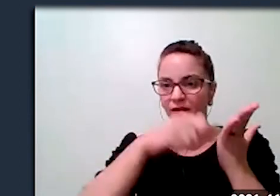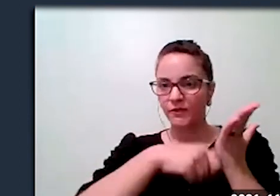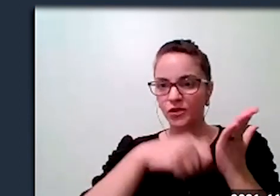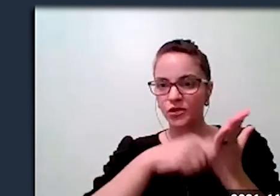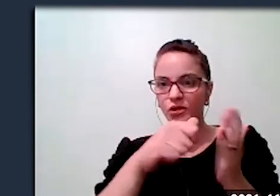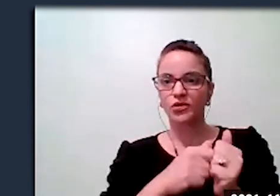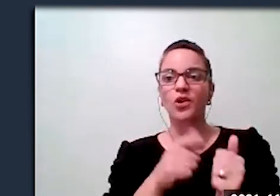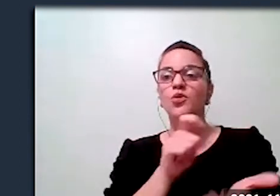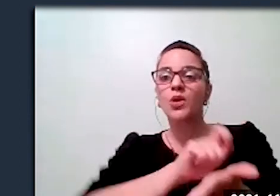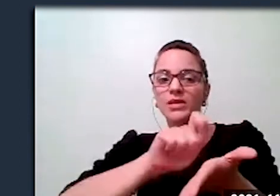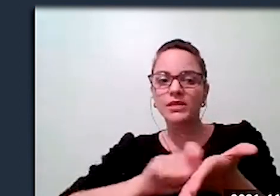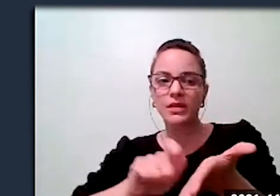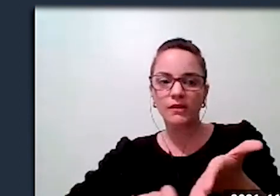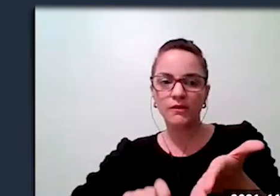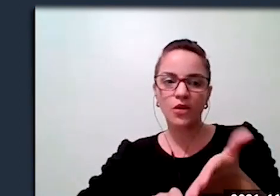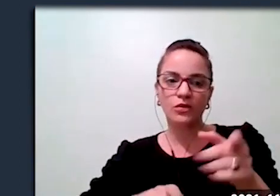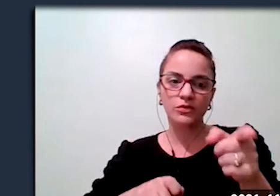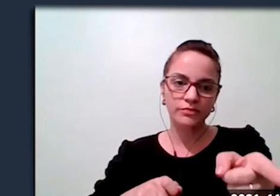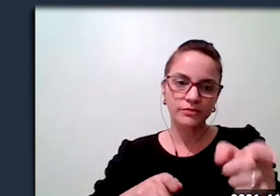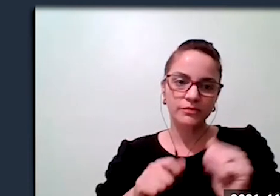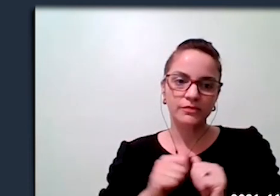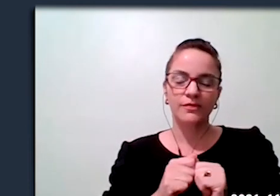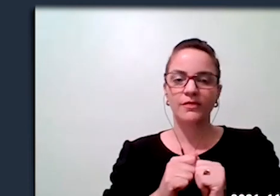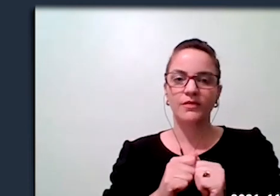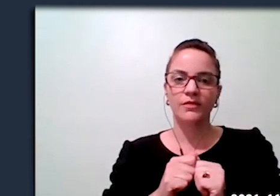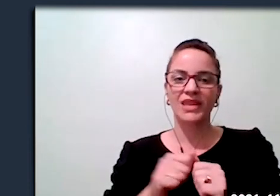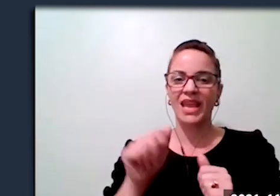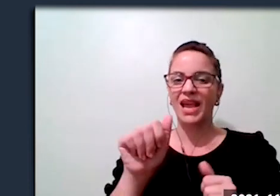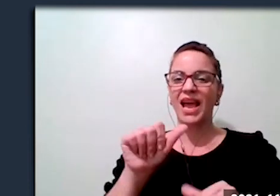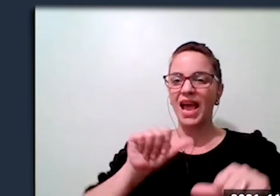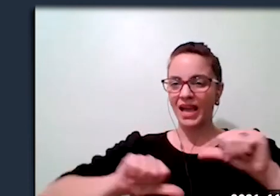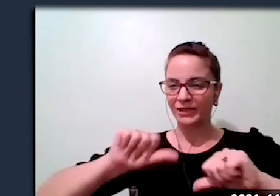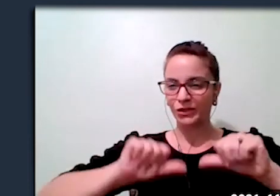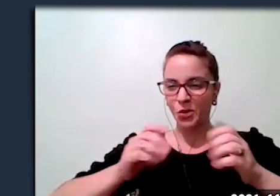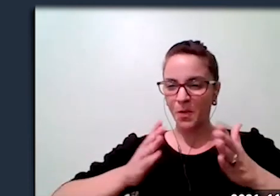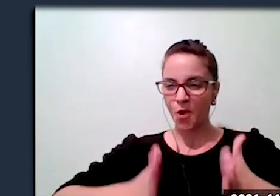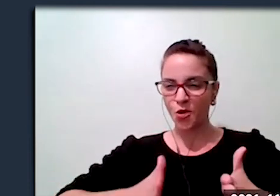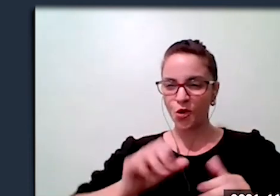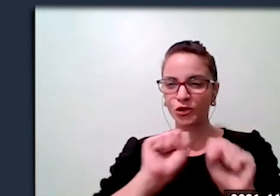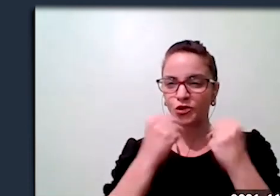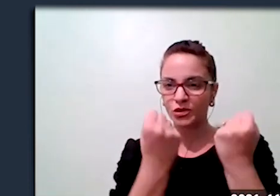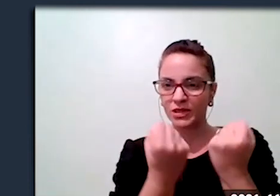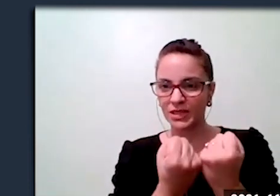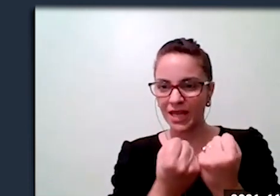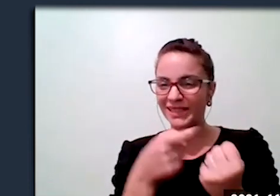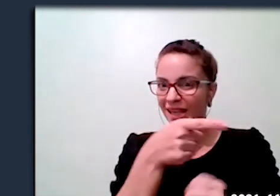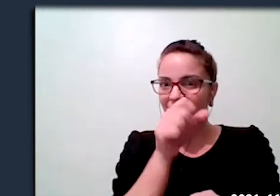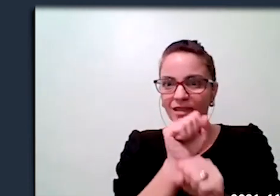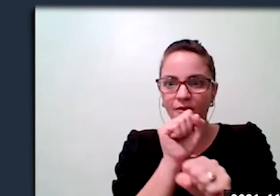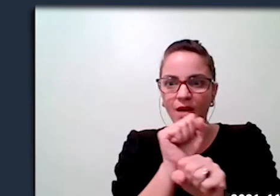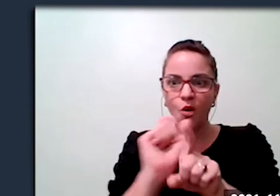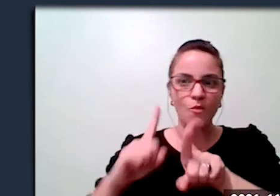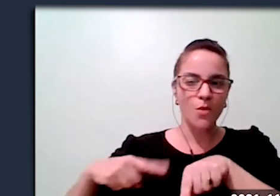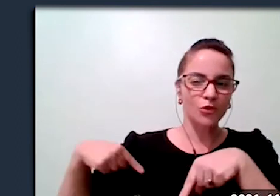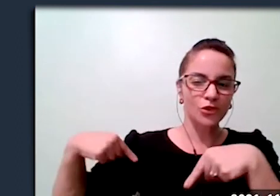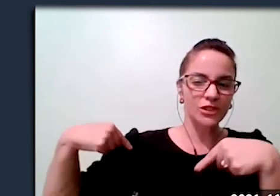Manuel Valdés Piccini, un antropólogo social que laboró durante mucho tiempo y